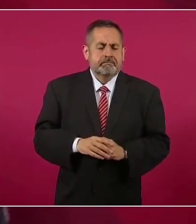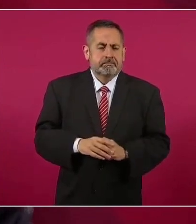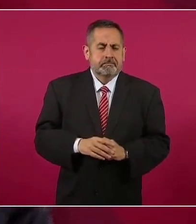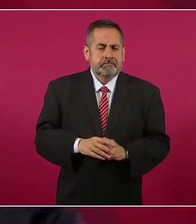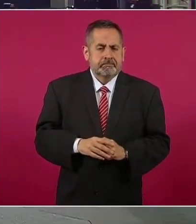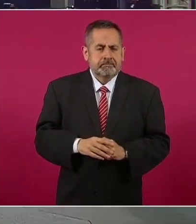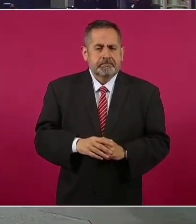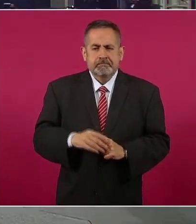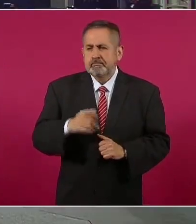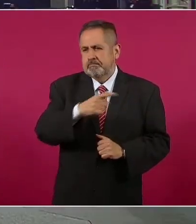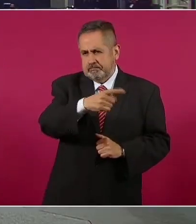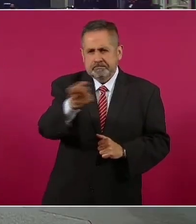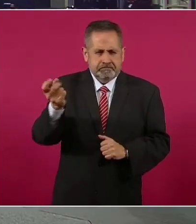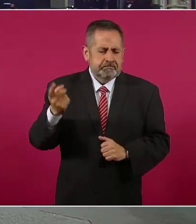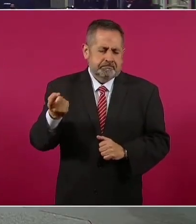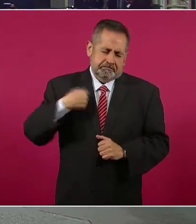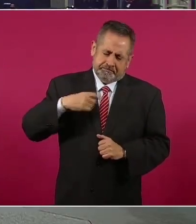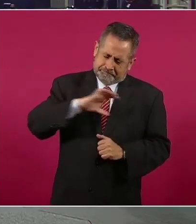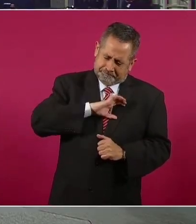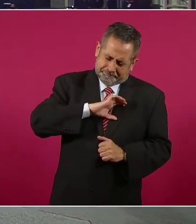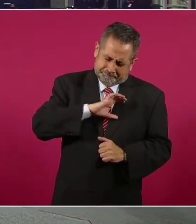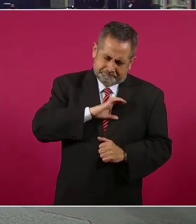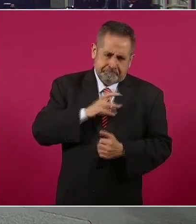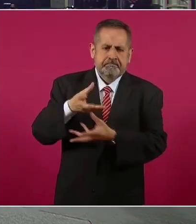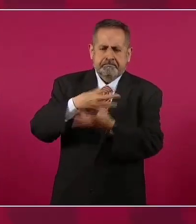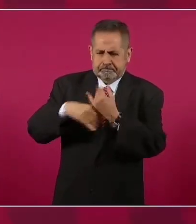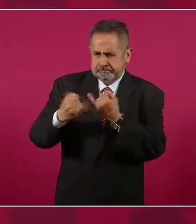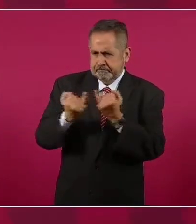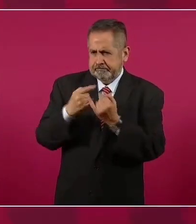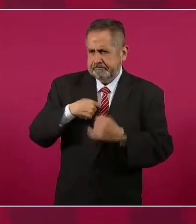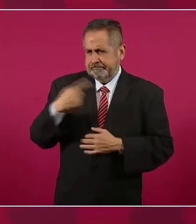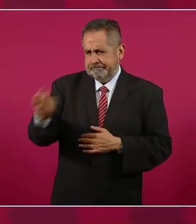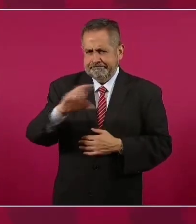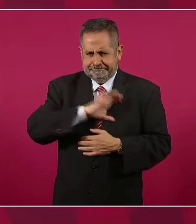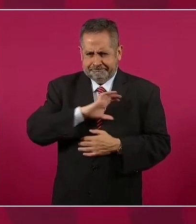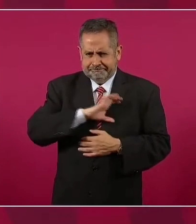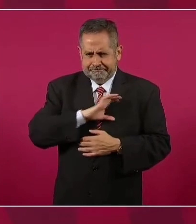porque si hay cariño y es recíproco,